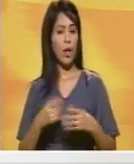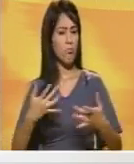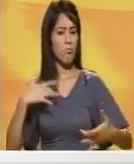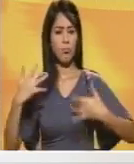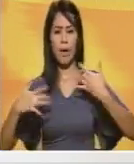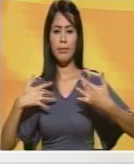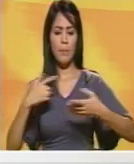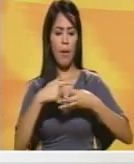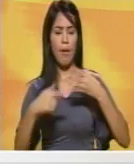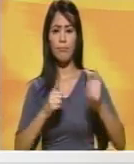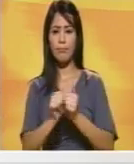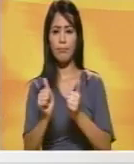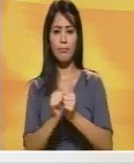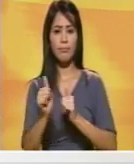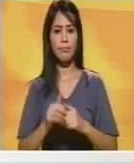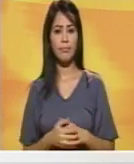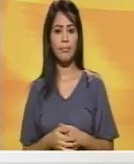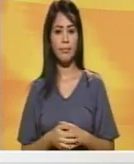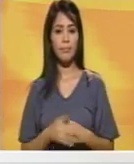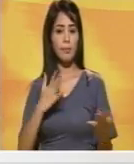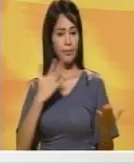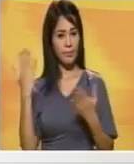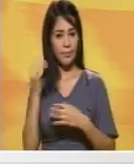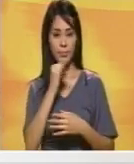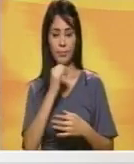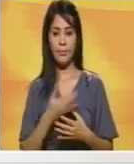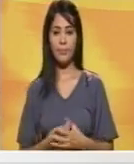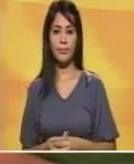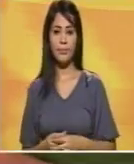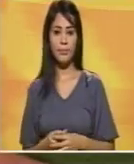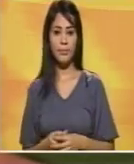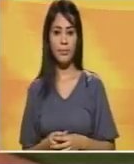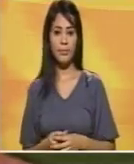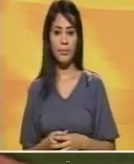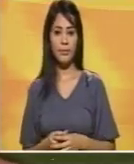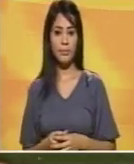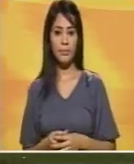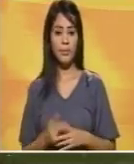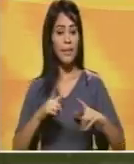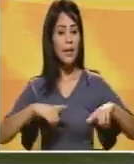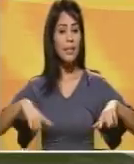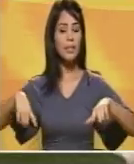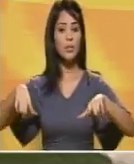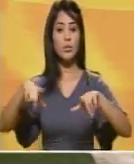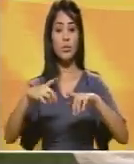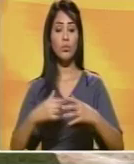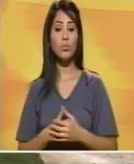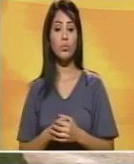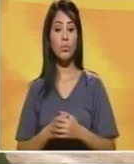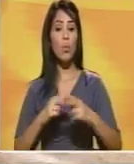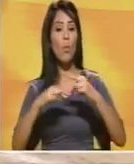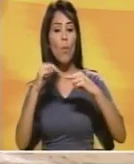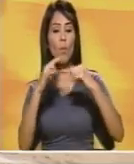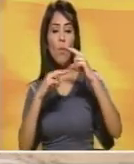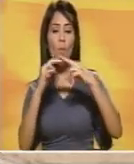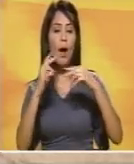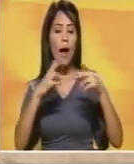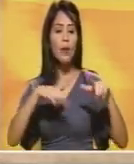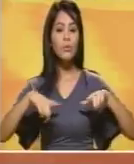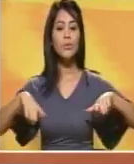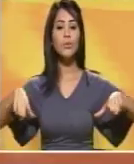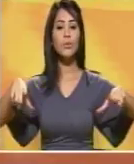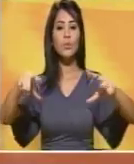actividades deportivas. Joana Talí Ceballos nos ofrece los detalles. Adelante. En el sector Brasil se construyó este espacio deportivo